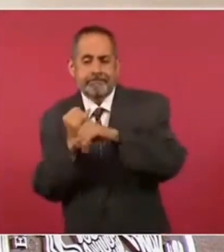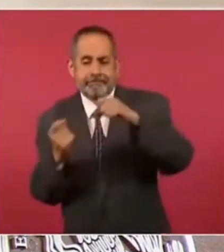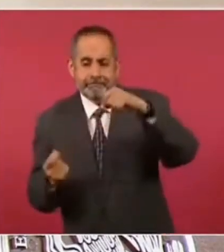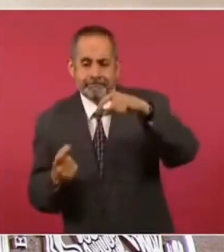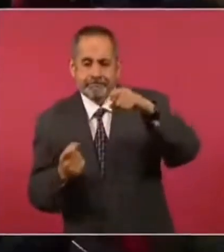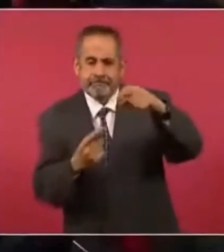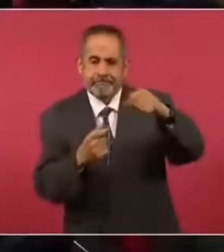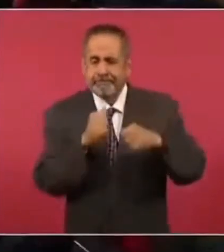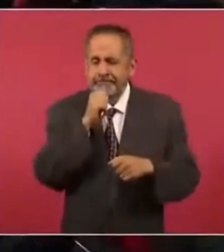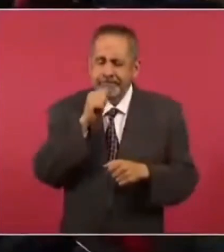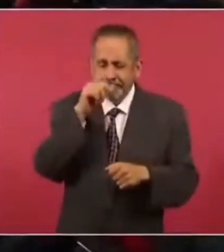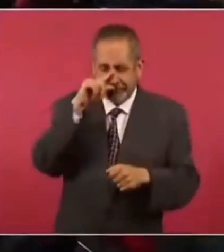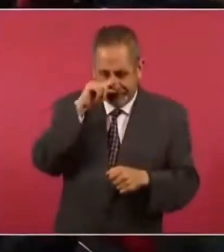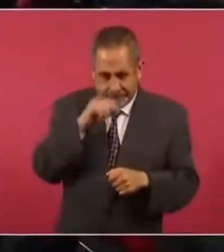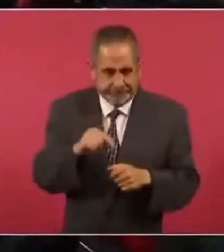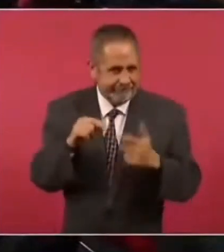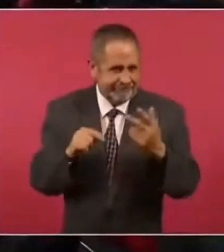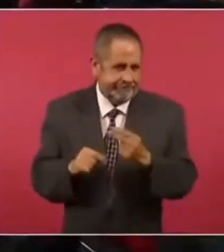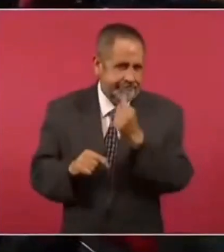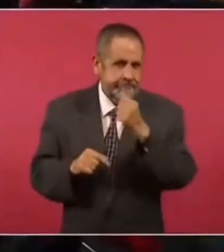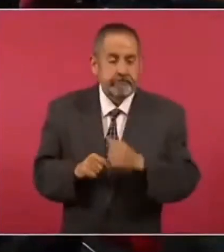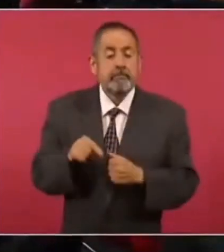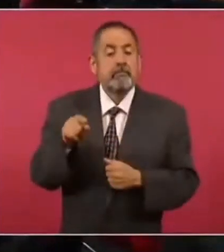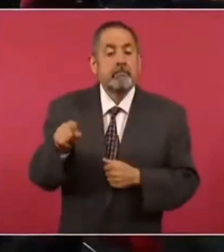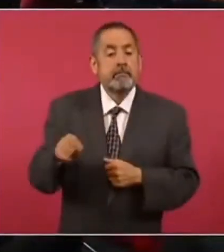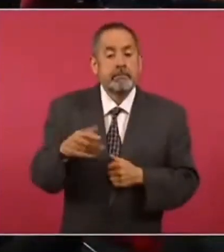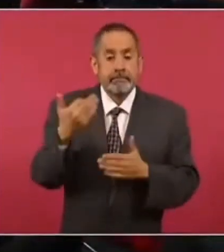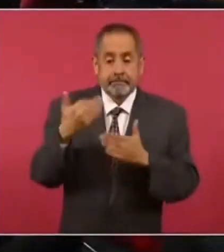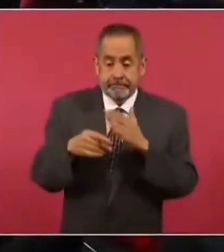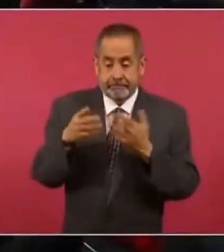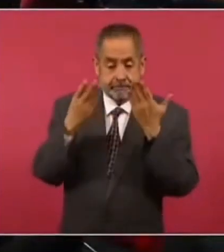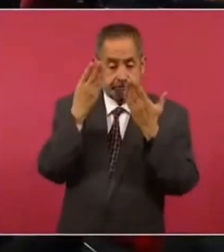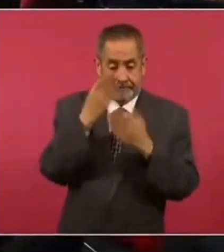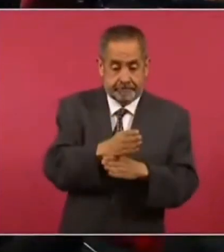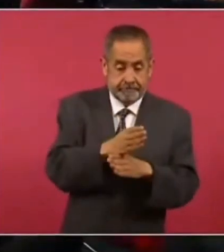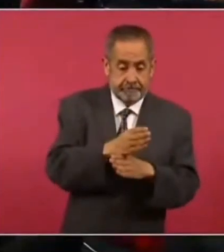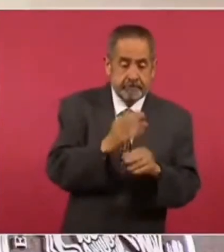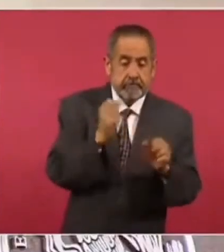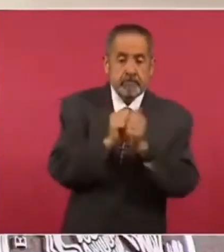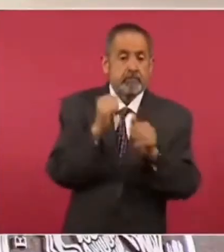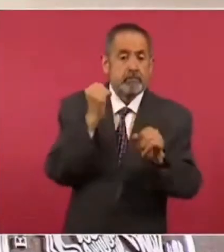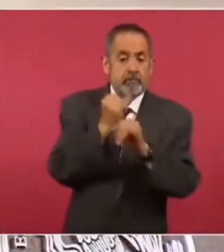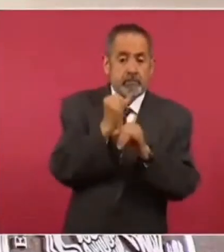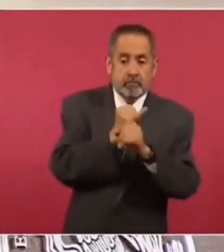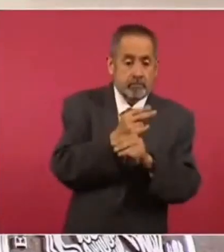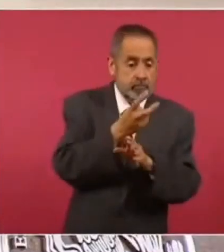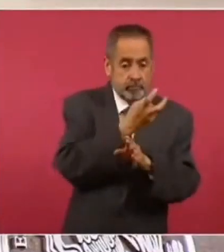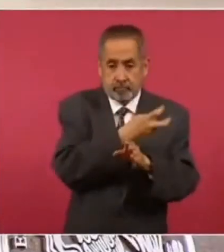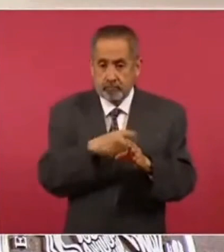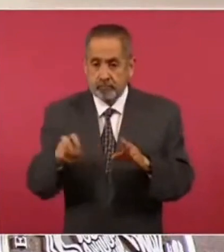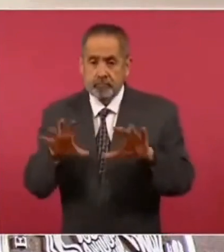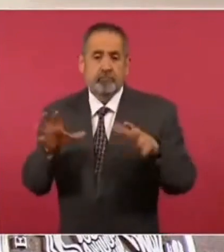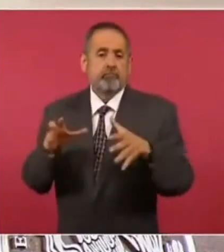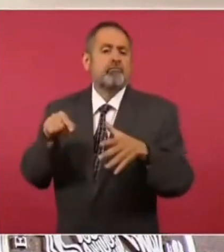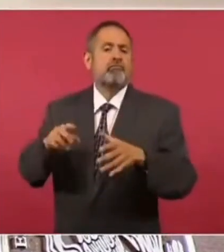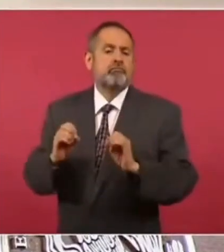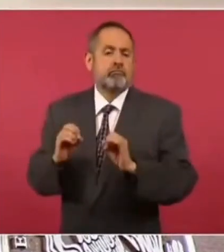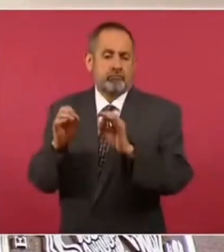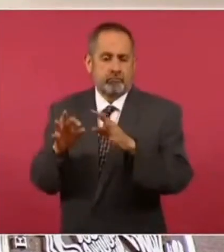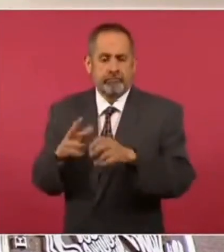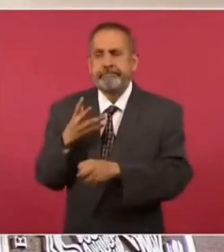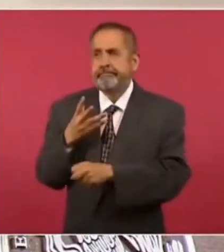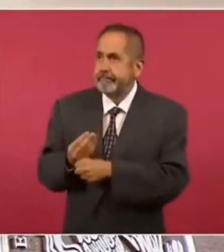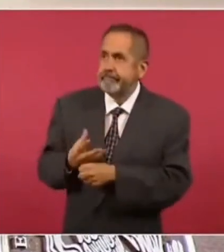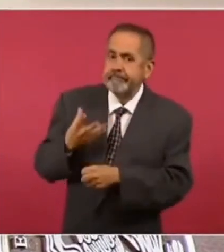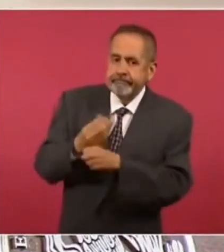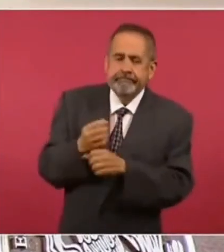es decir, la conexión que se tiene que hacer del sistema bancario vía internet, y esto lo estamos